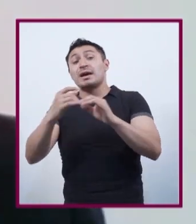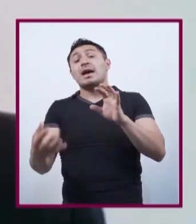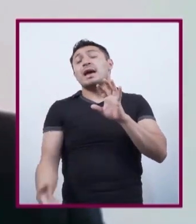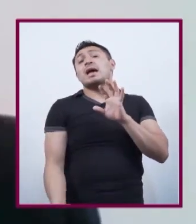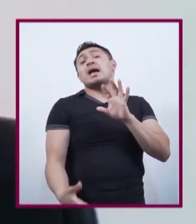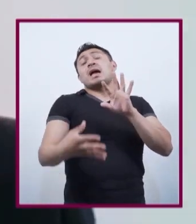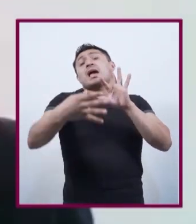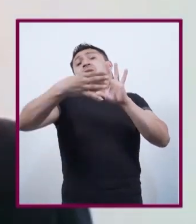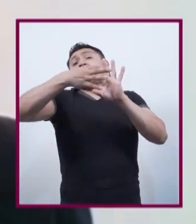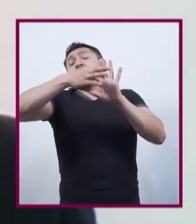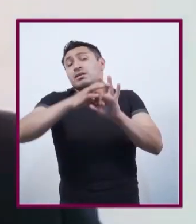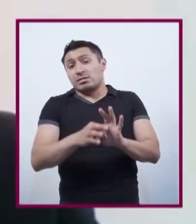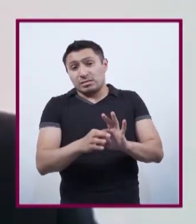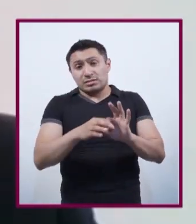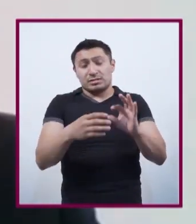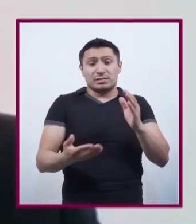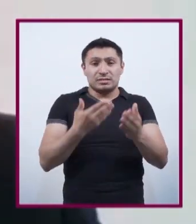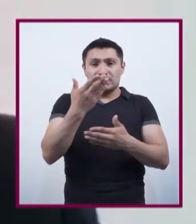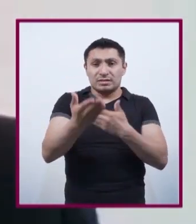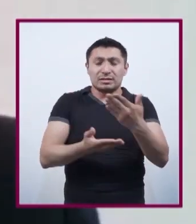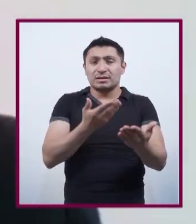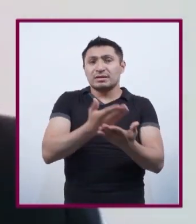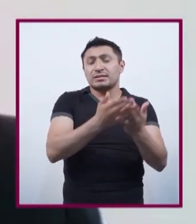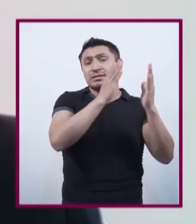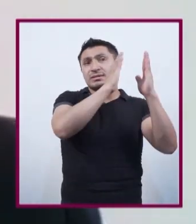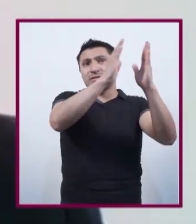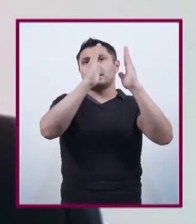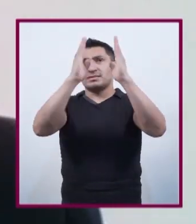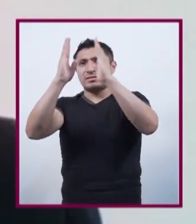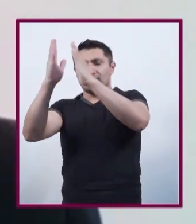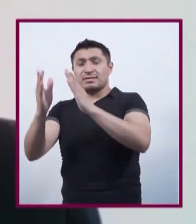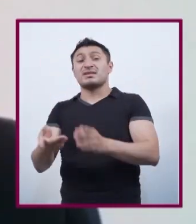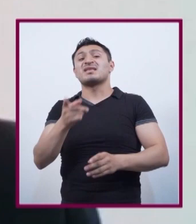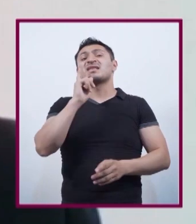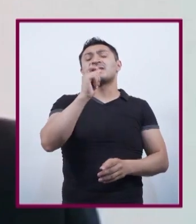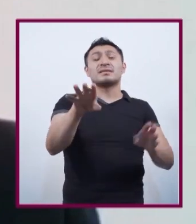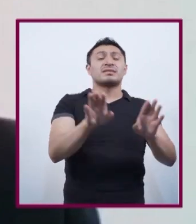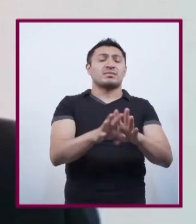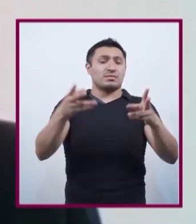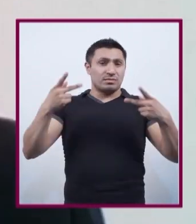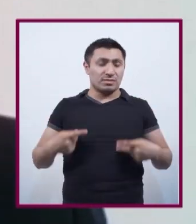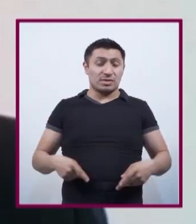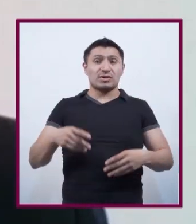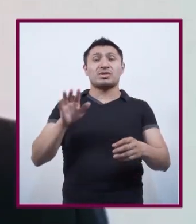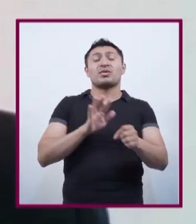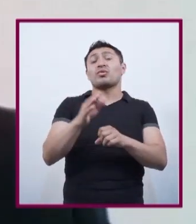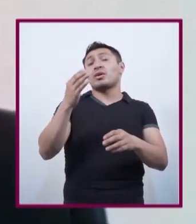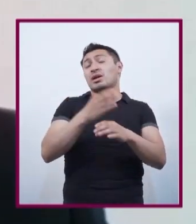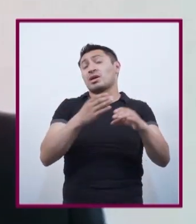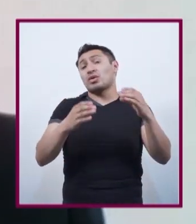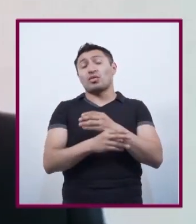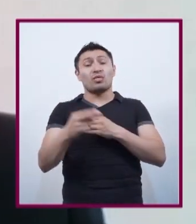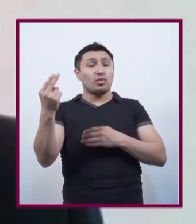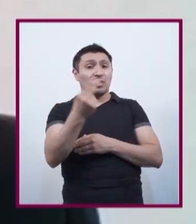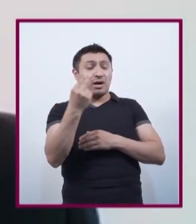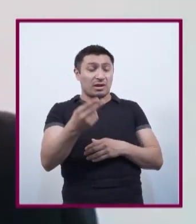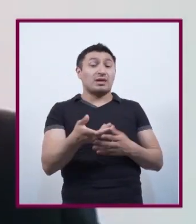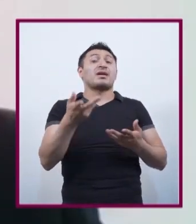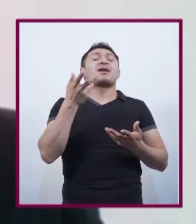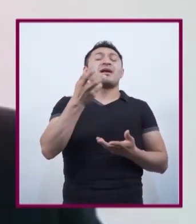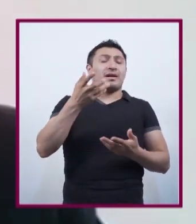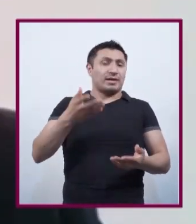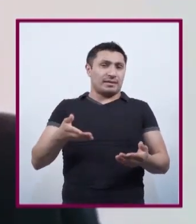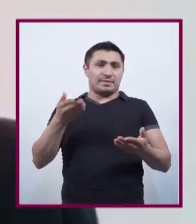Investigaciones Bibliográficas se vincule también con los servicios bibliotecarios, es decir, con las demandas de los